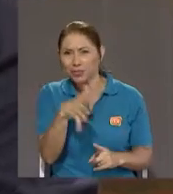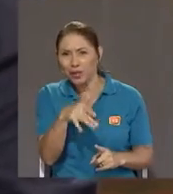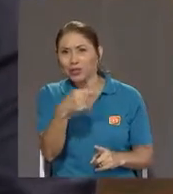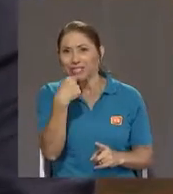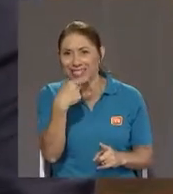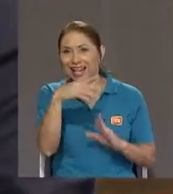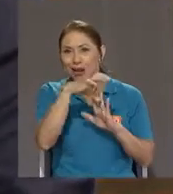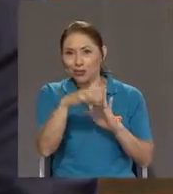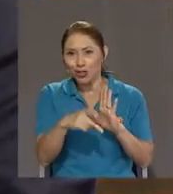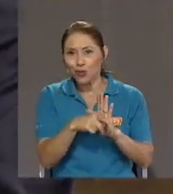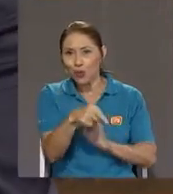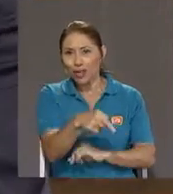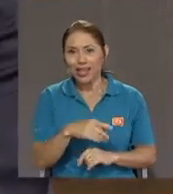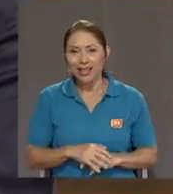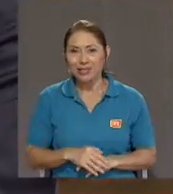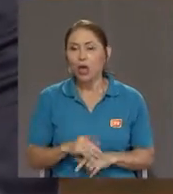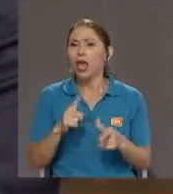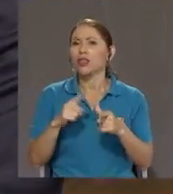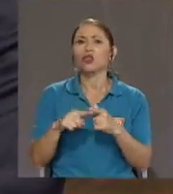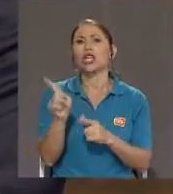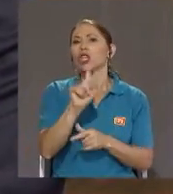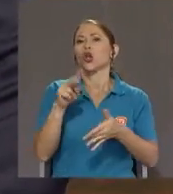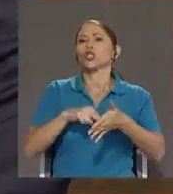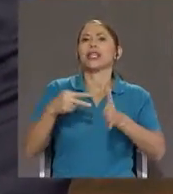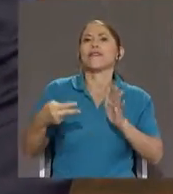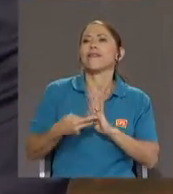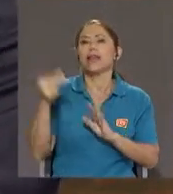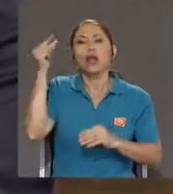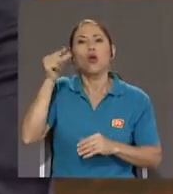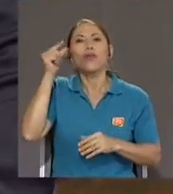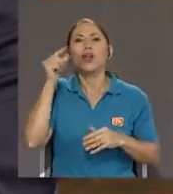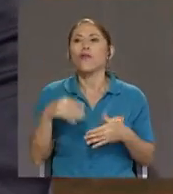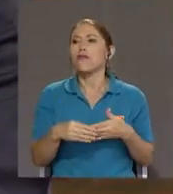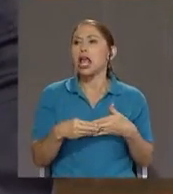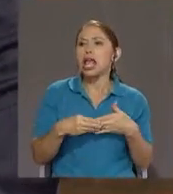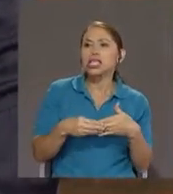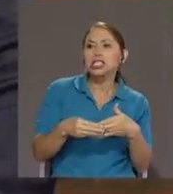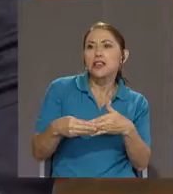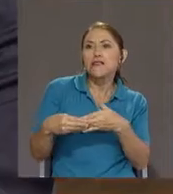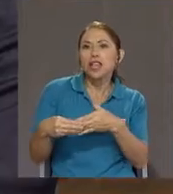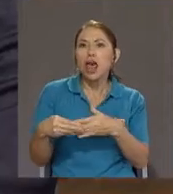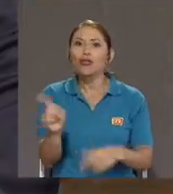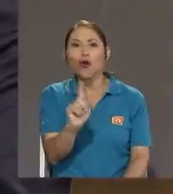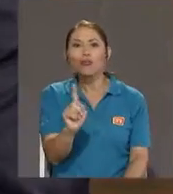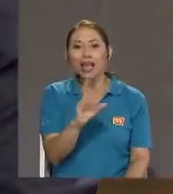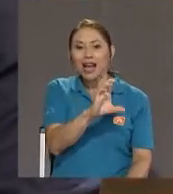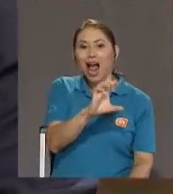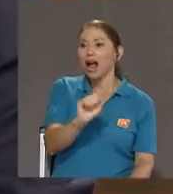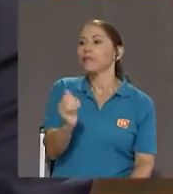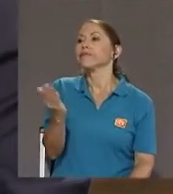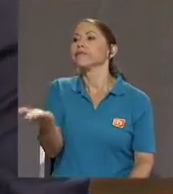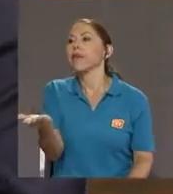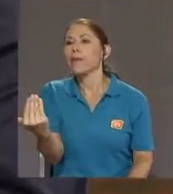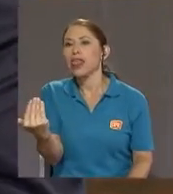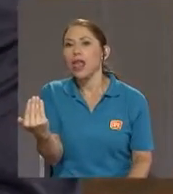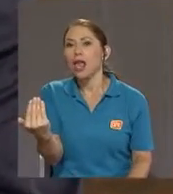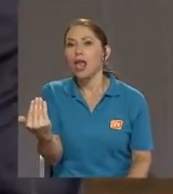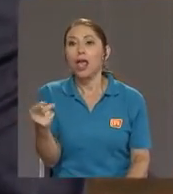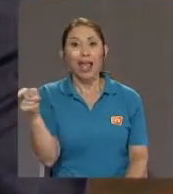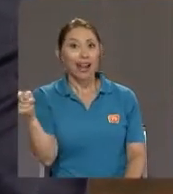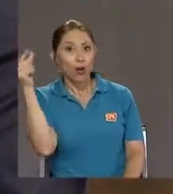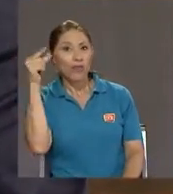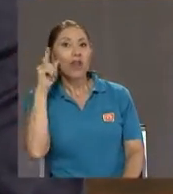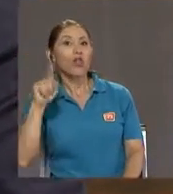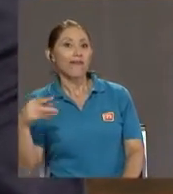Sí. Entonces, no es que el gobierno tiene flexibilidad, no, si la caja se lo pide, tiene que dárselo, ¿verdad? Pero no